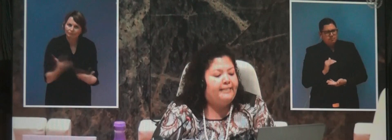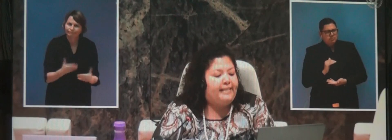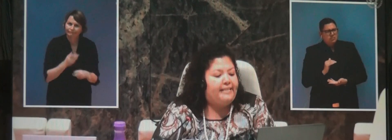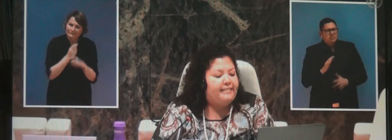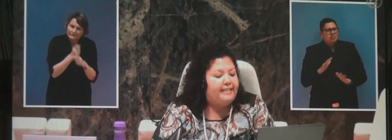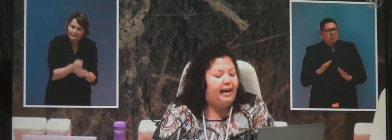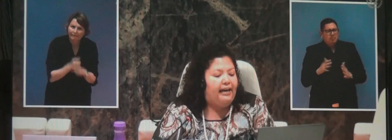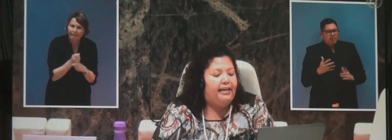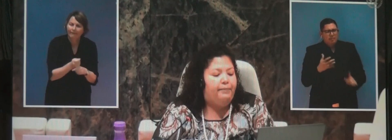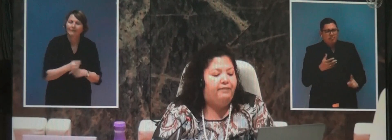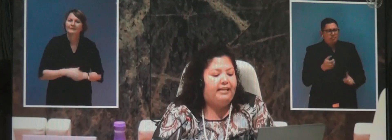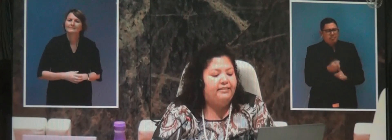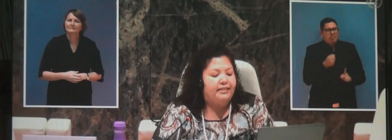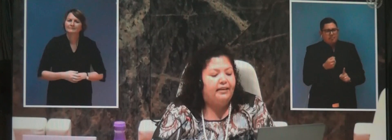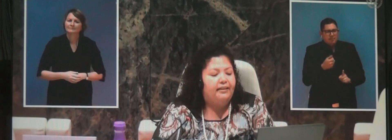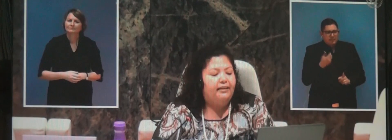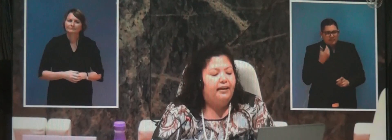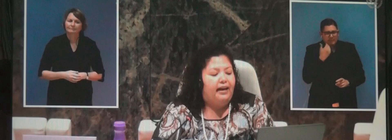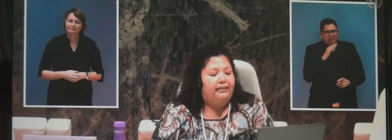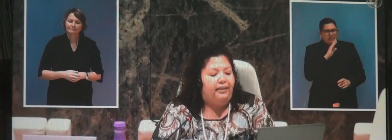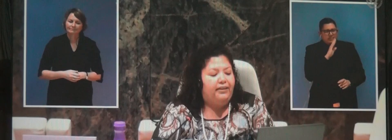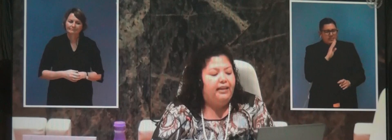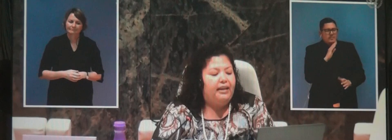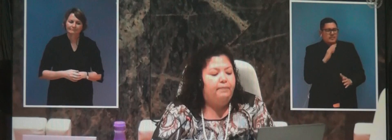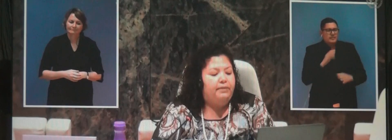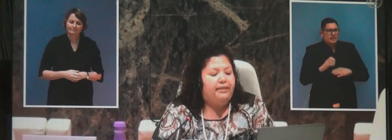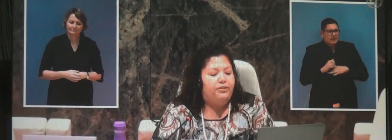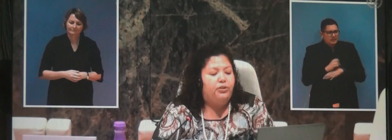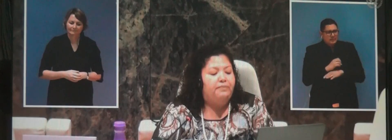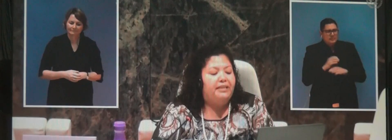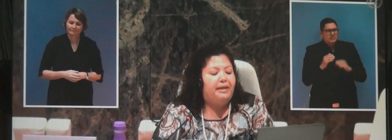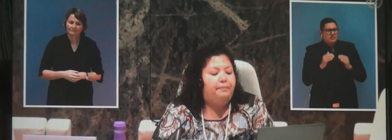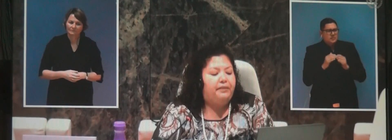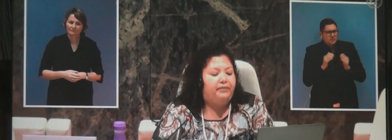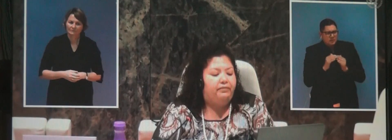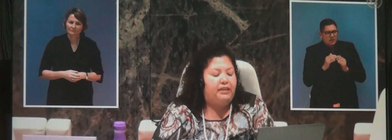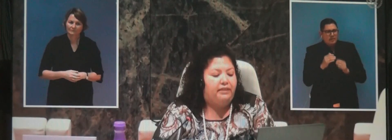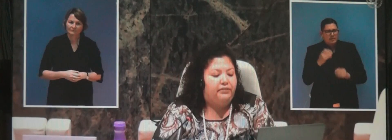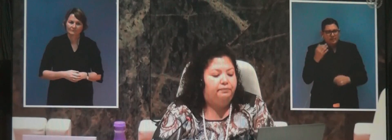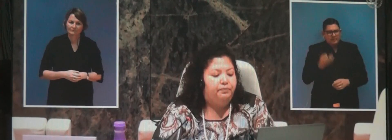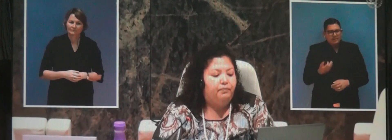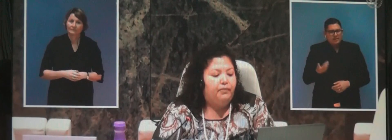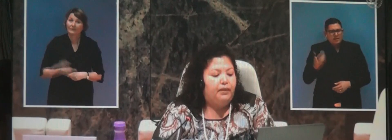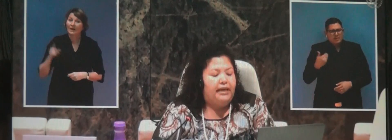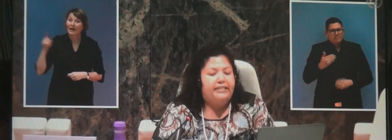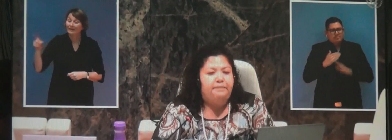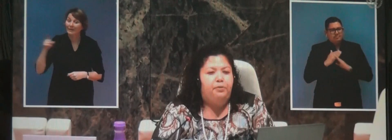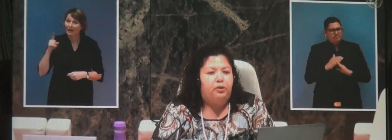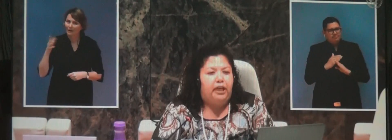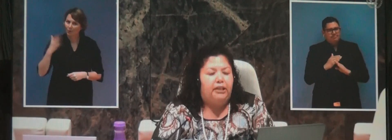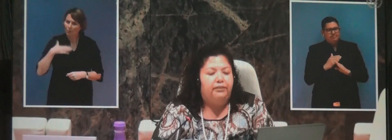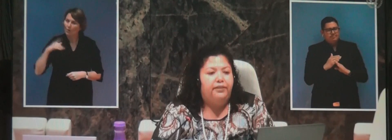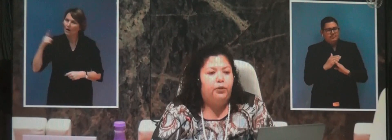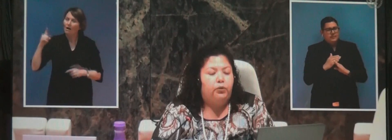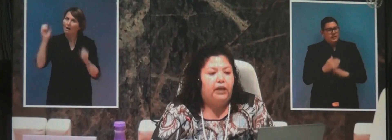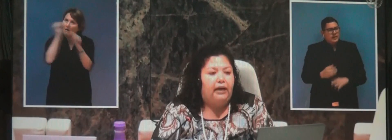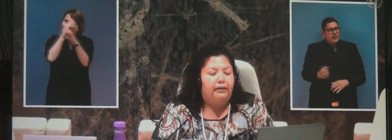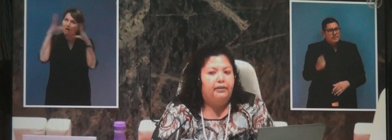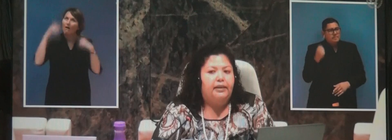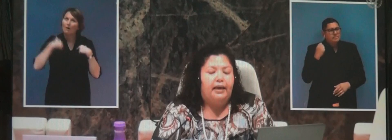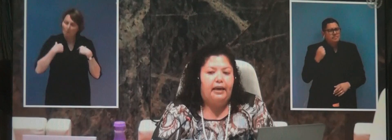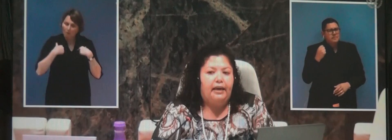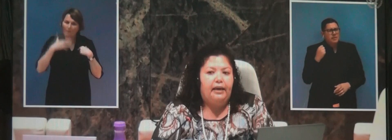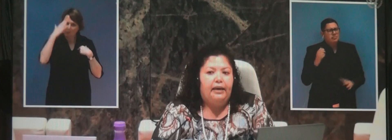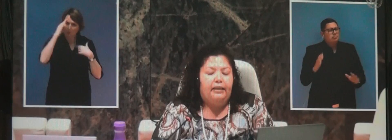la incidencia y la prevalencia a través de la implementación de medidas preventivas. Es importante